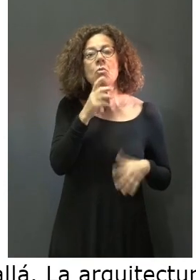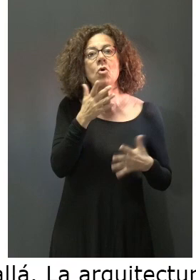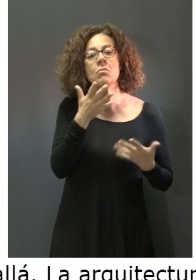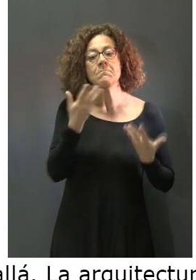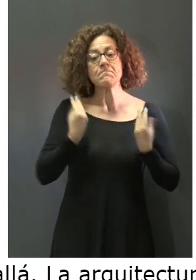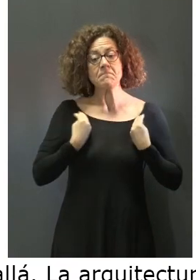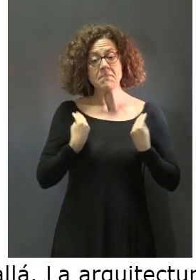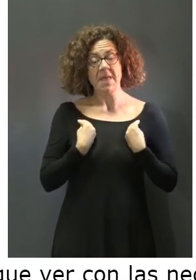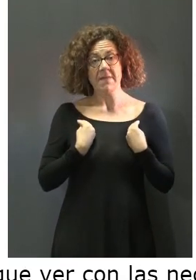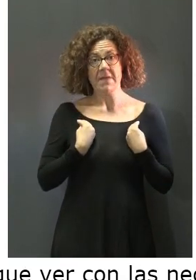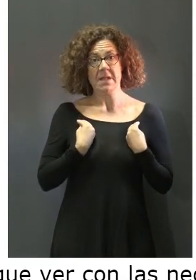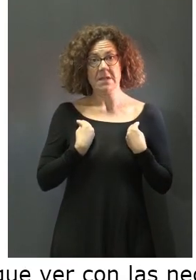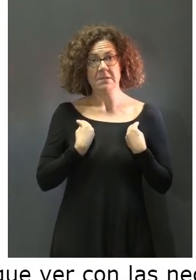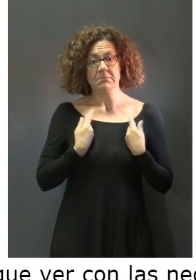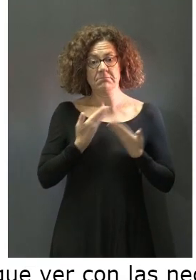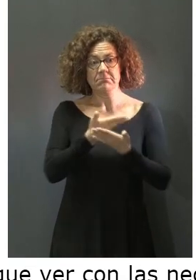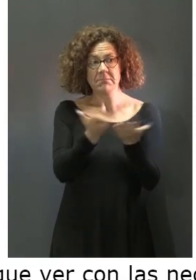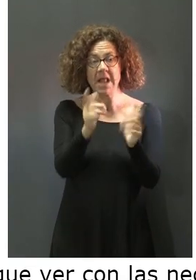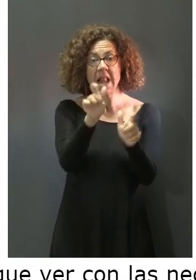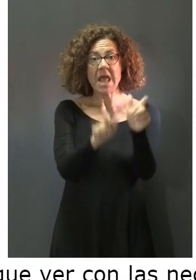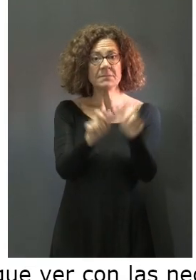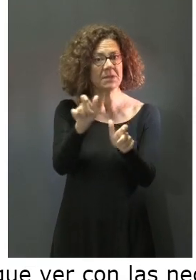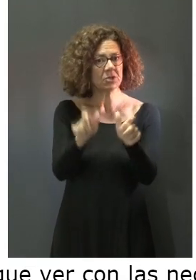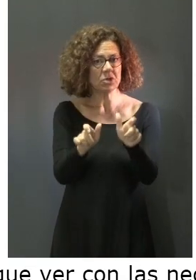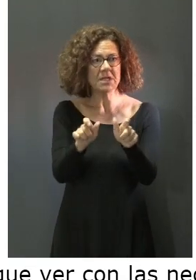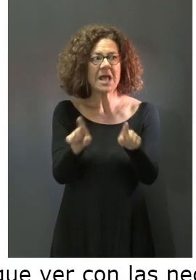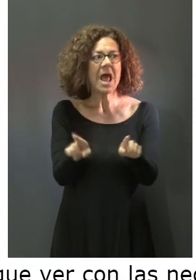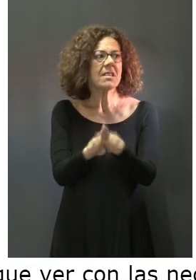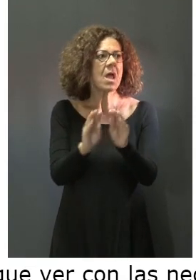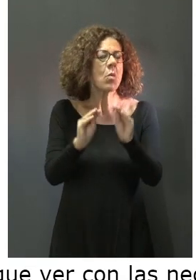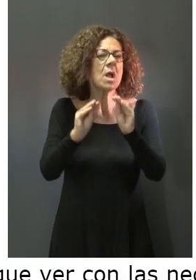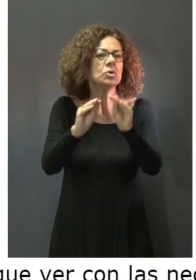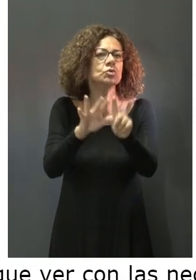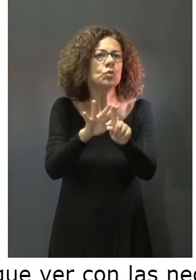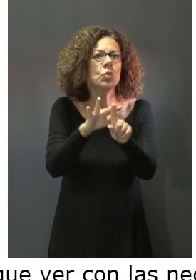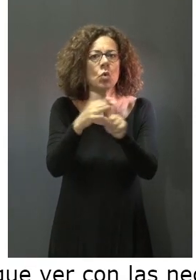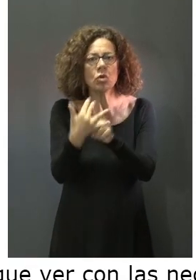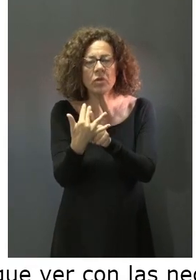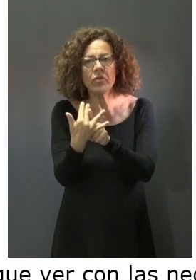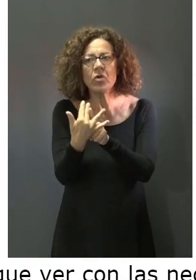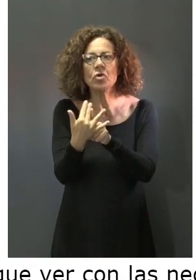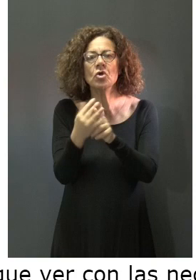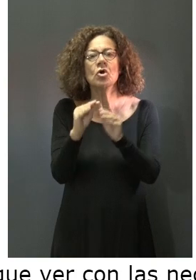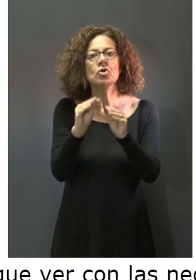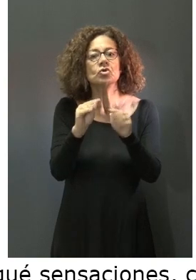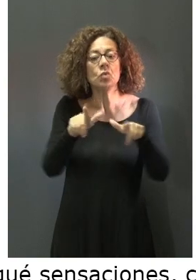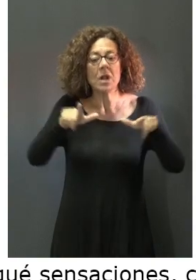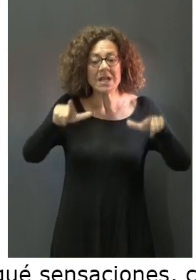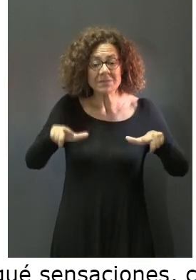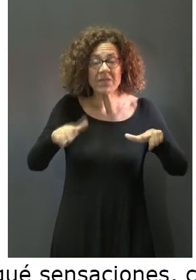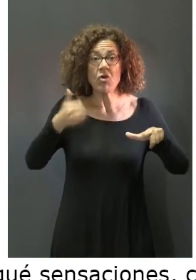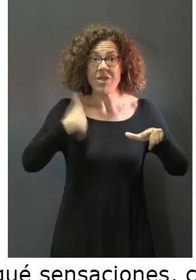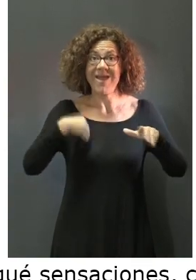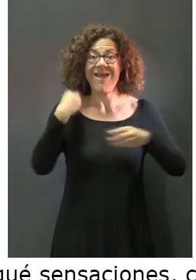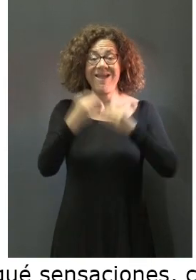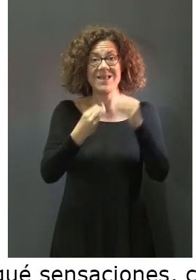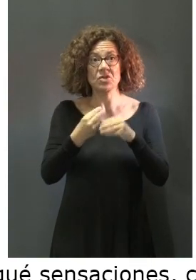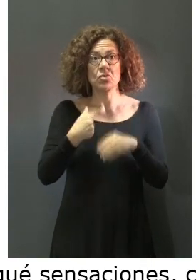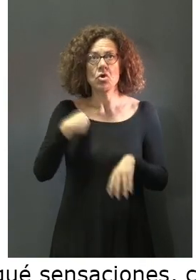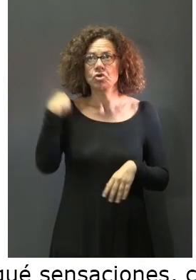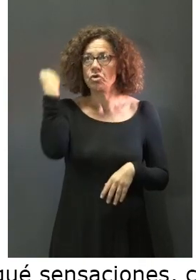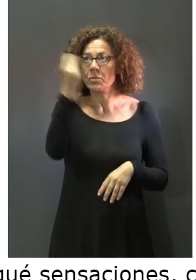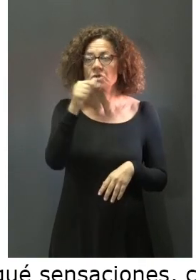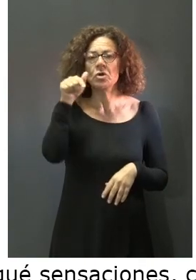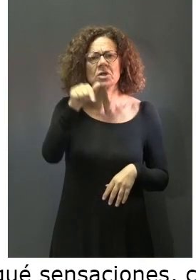viven las personas, independientemente de su condición, el espacio construido urbanizado, pues me parece que es un